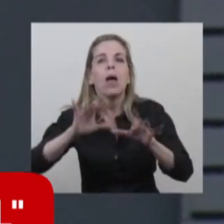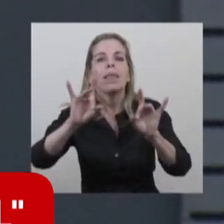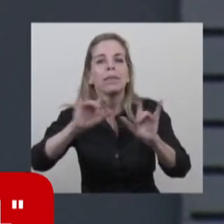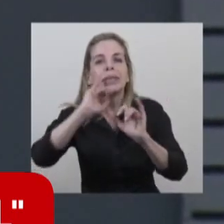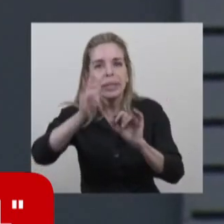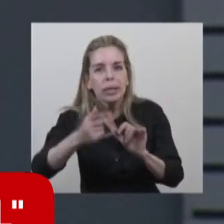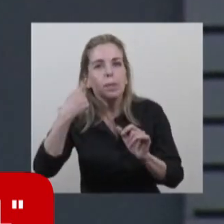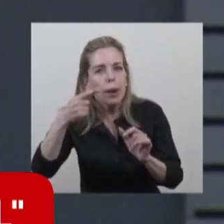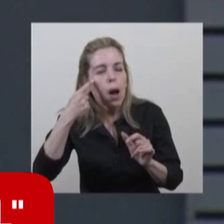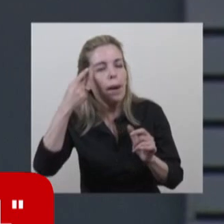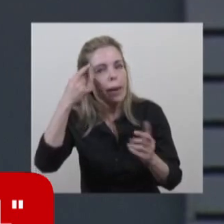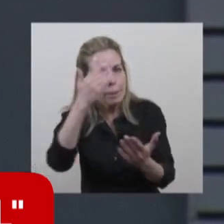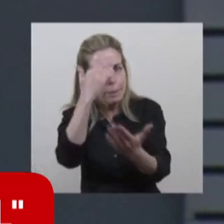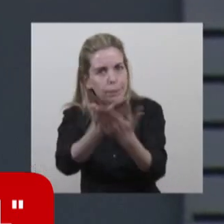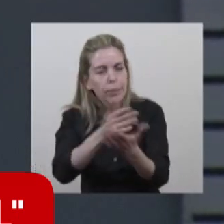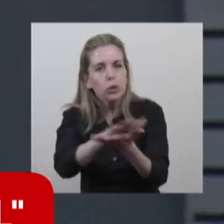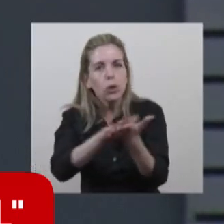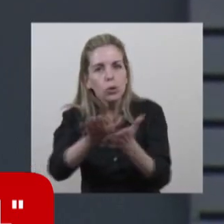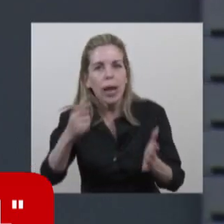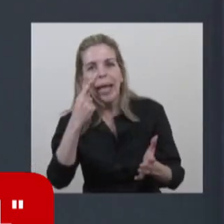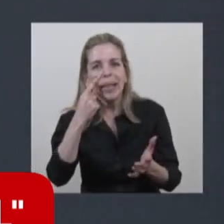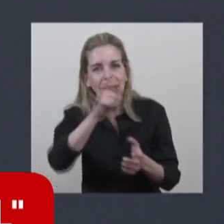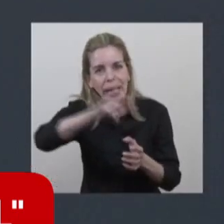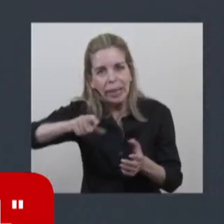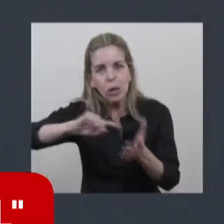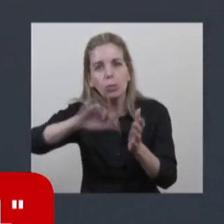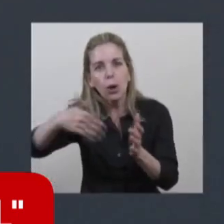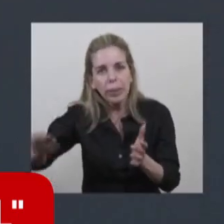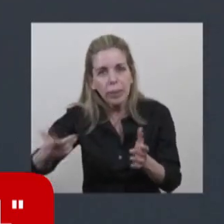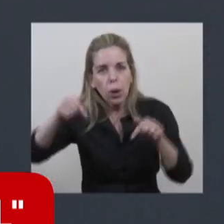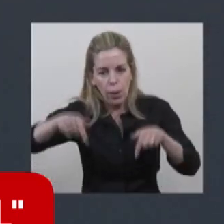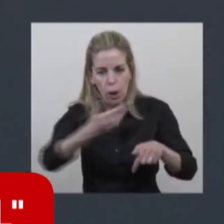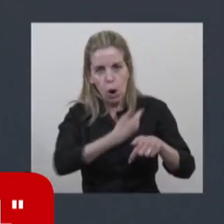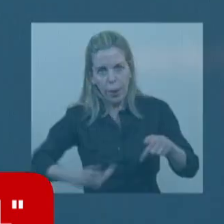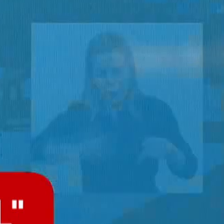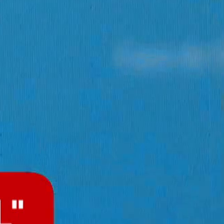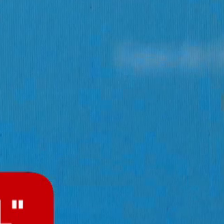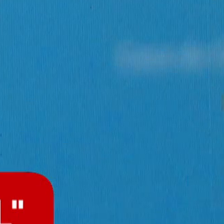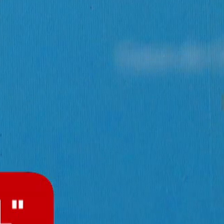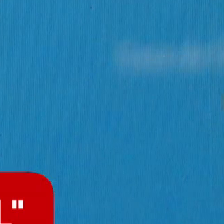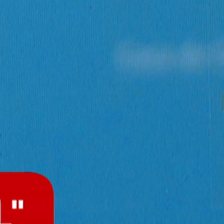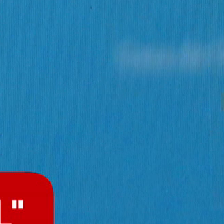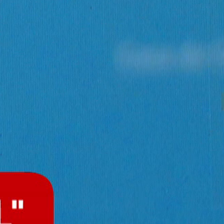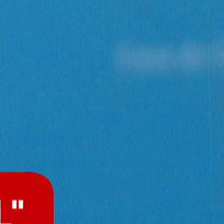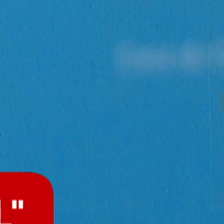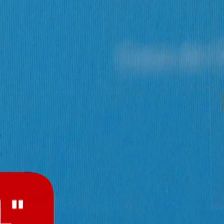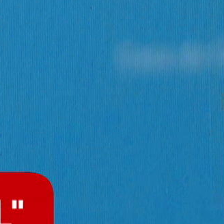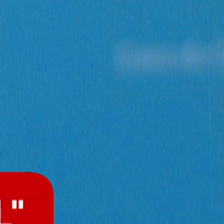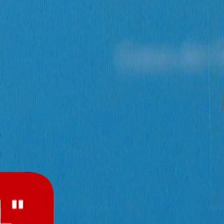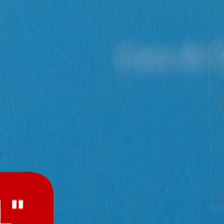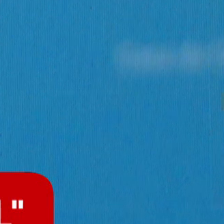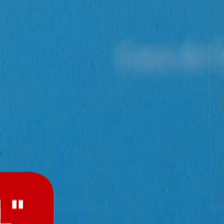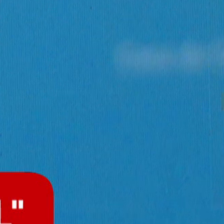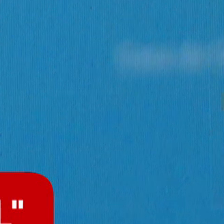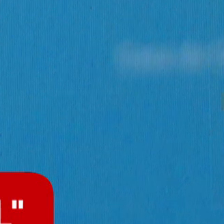de camas y con el sistema de actas de función digital. Está muy bien. Bianco, en las últimas horas, desde el viernes hasta hoy, una duda